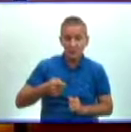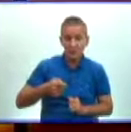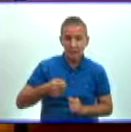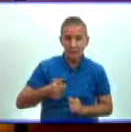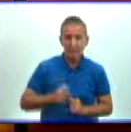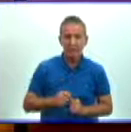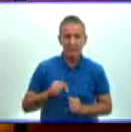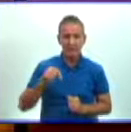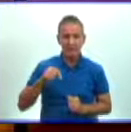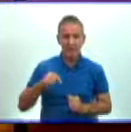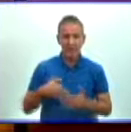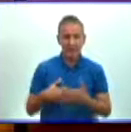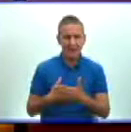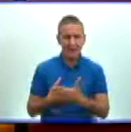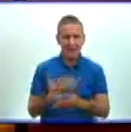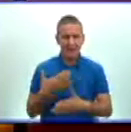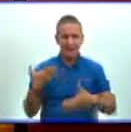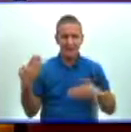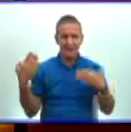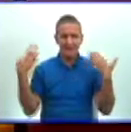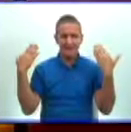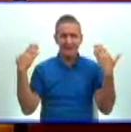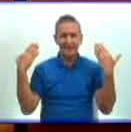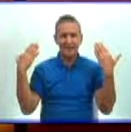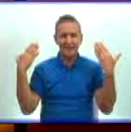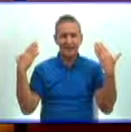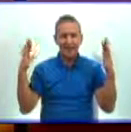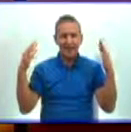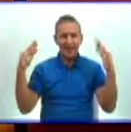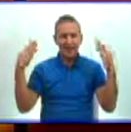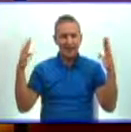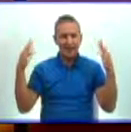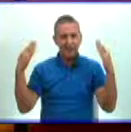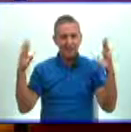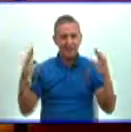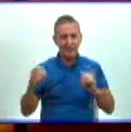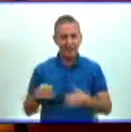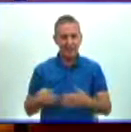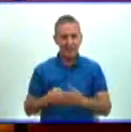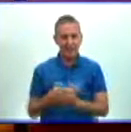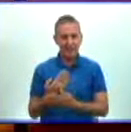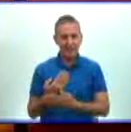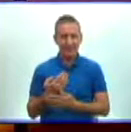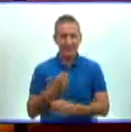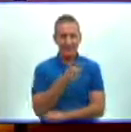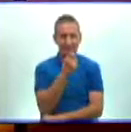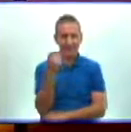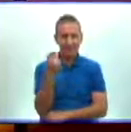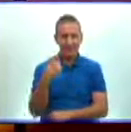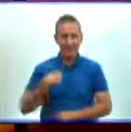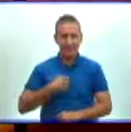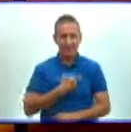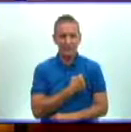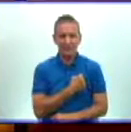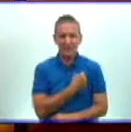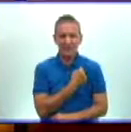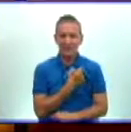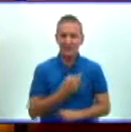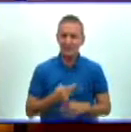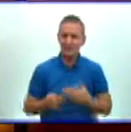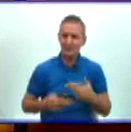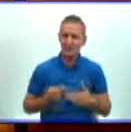a ese día feliz, que es el día del maestro, yo quiero